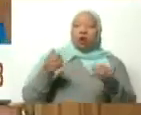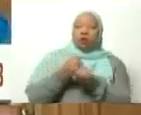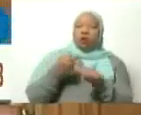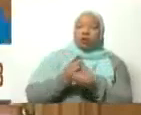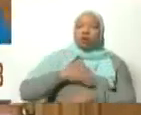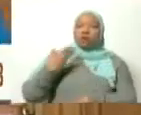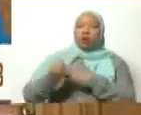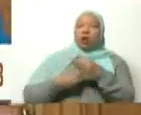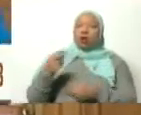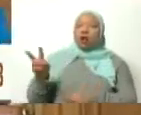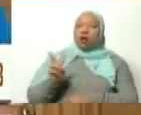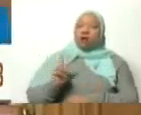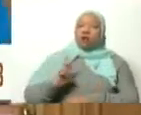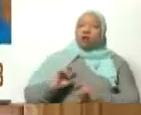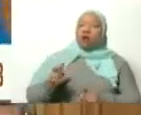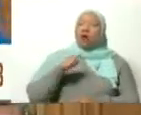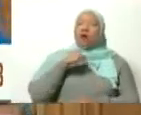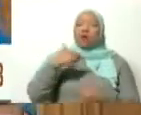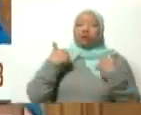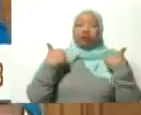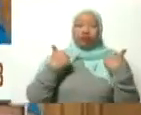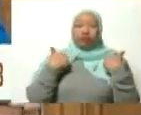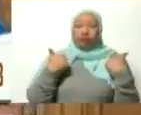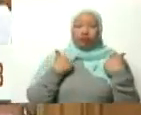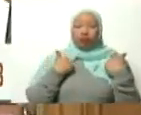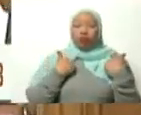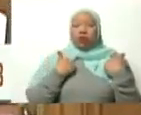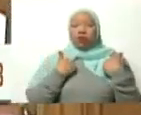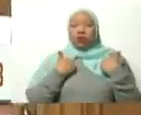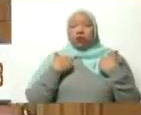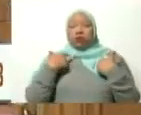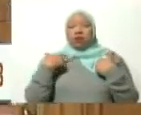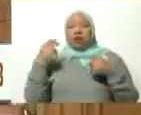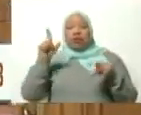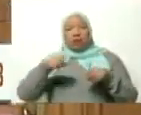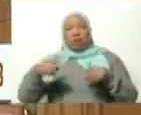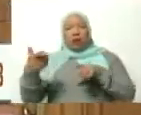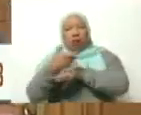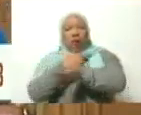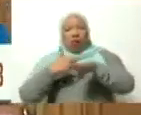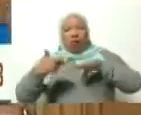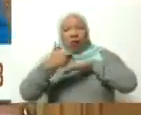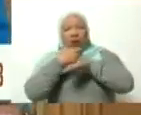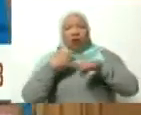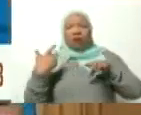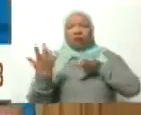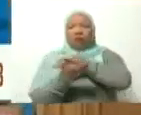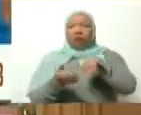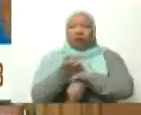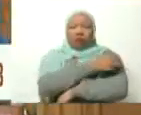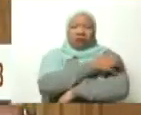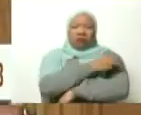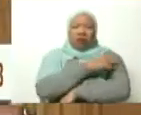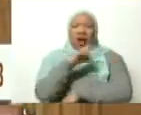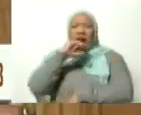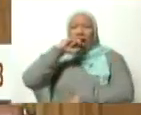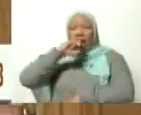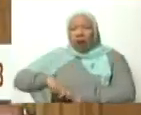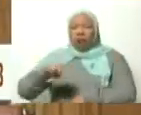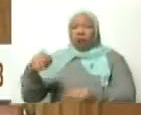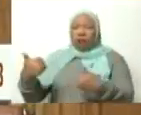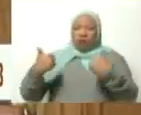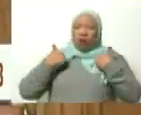que fue terriblemente impactada por sicarios que llegaron a gobiernos con una política de intolerancia, de odio contra nuestro